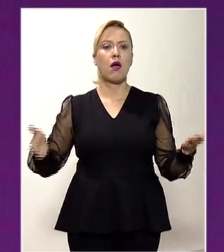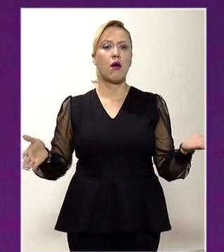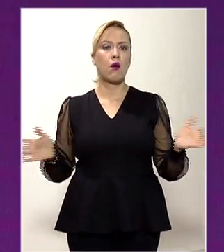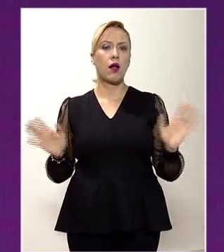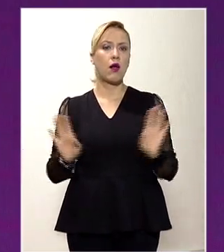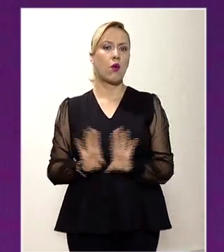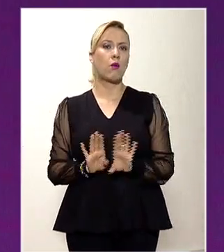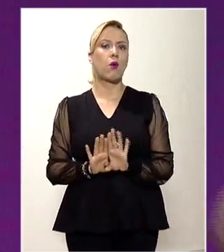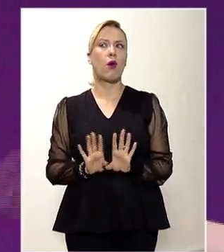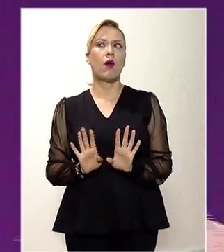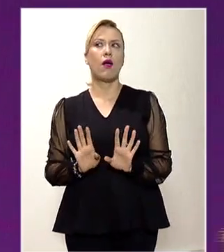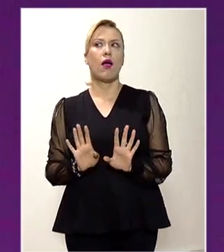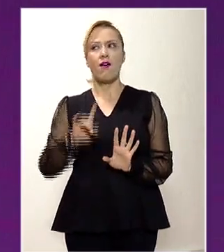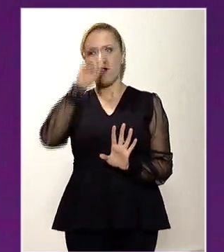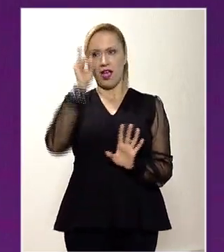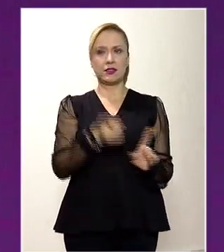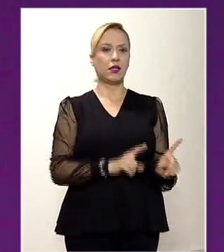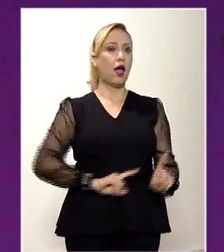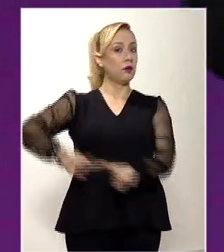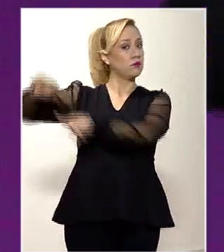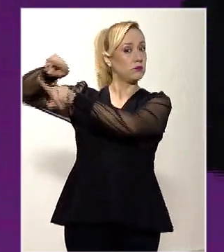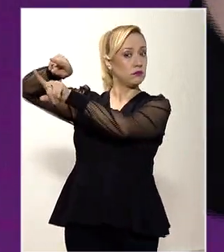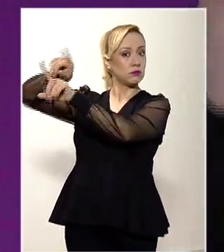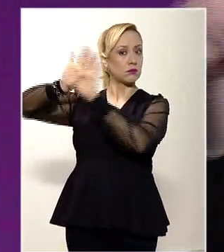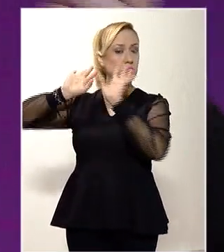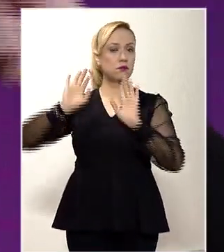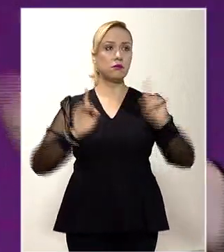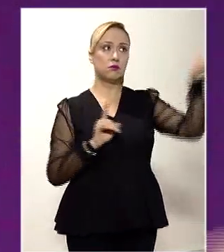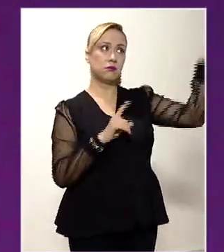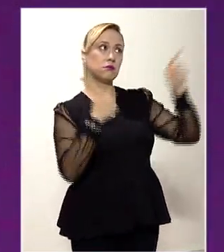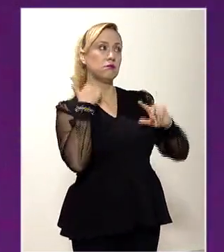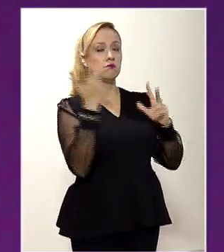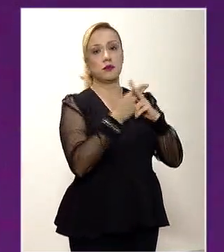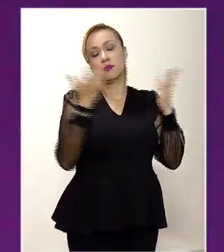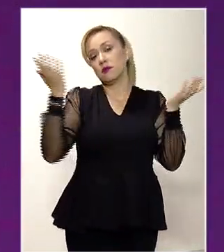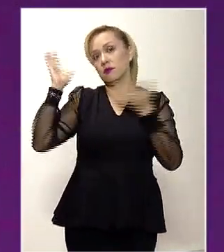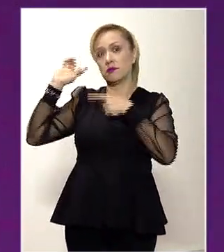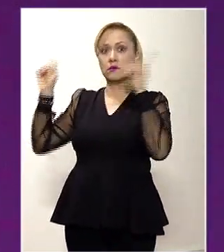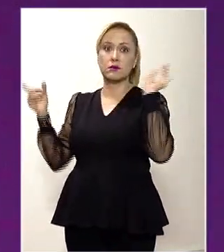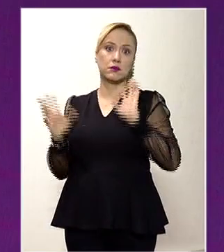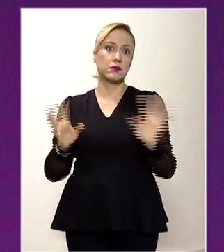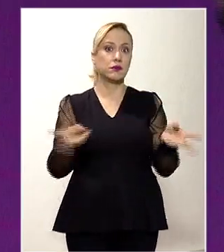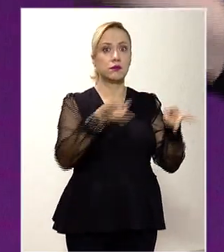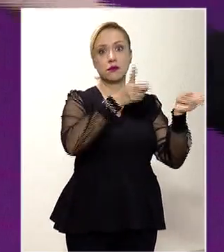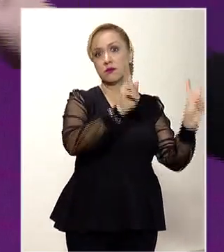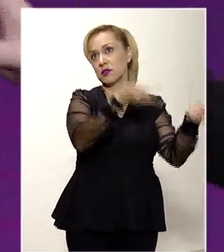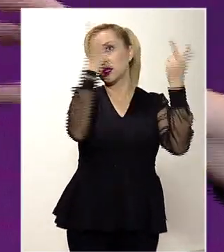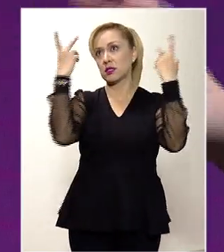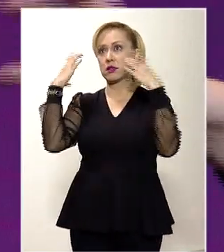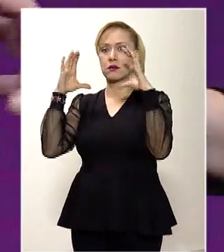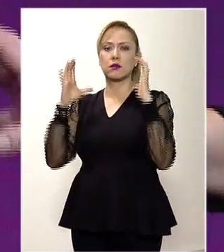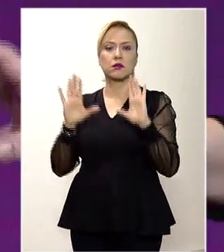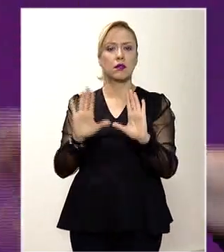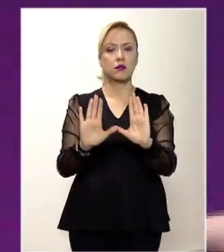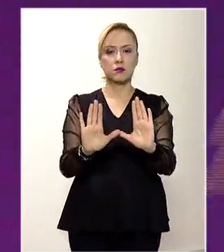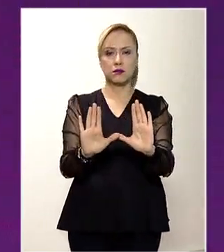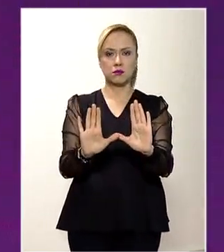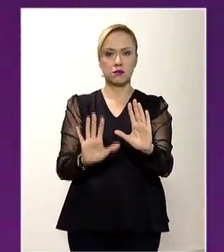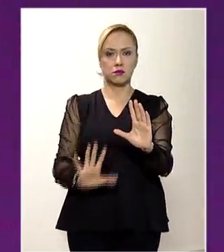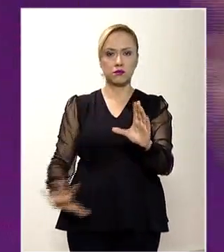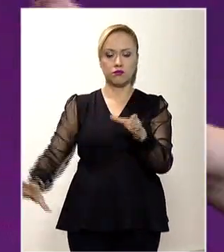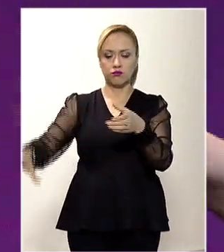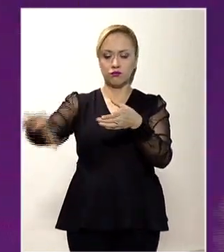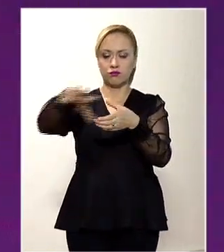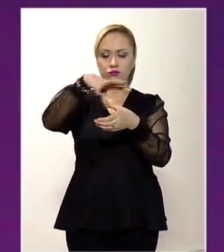ciertos concursos de delitos, pero siempre estamos entre secuestro, feminicidio, privaciones de la libertad, trata, y eso es un ecosistema de instituciones en la